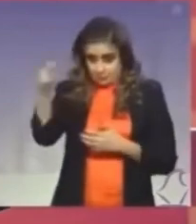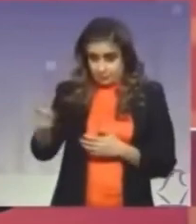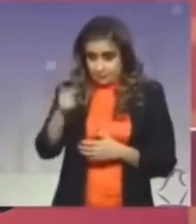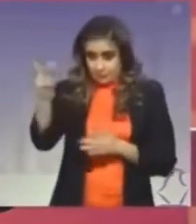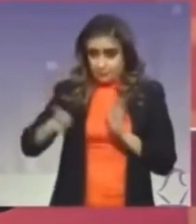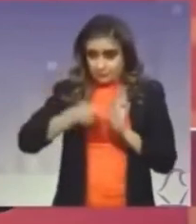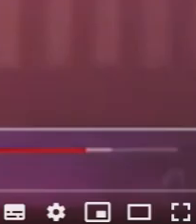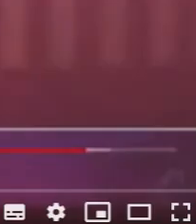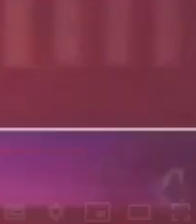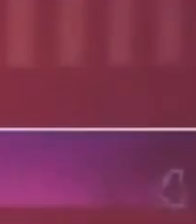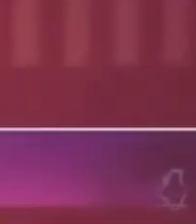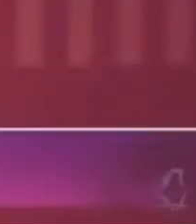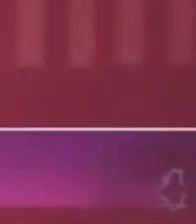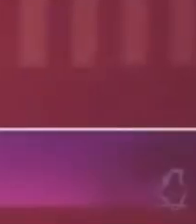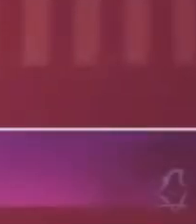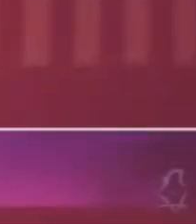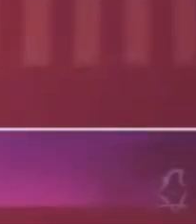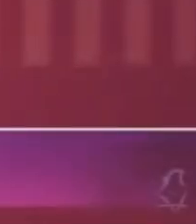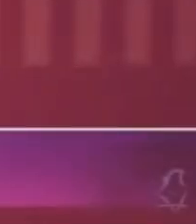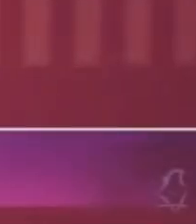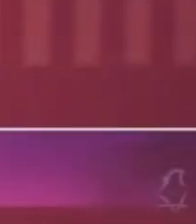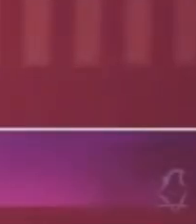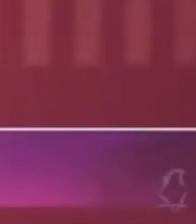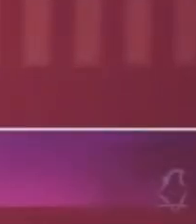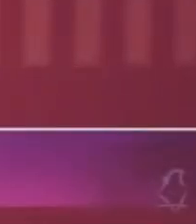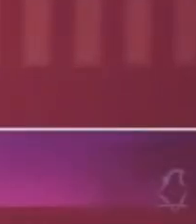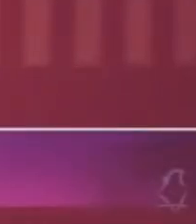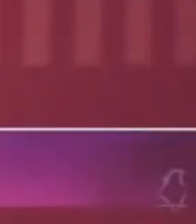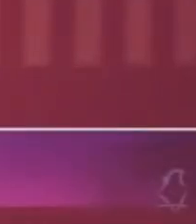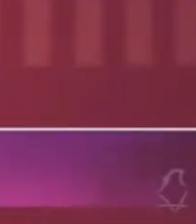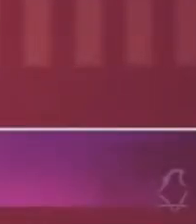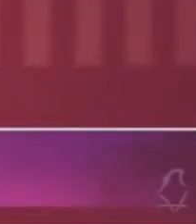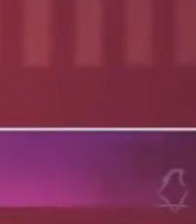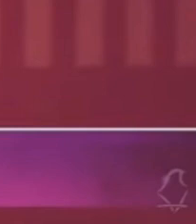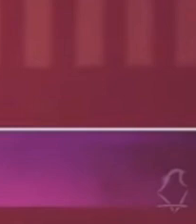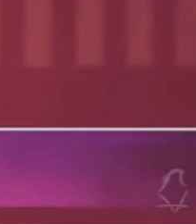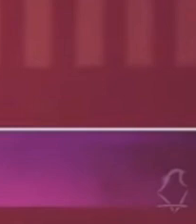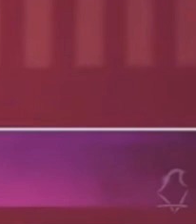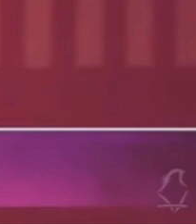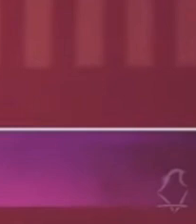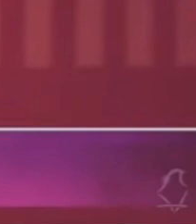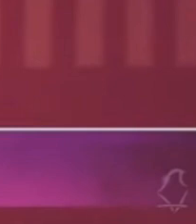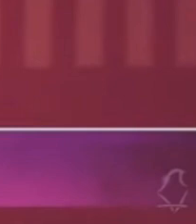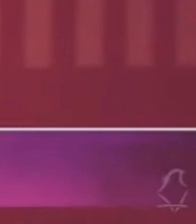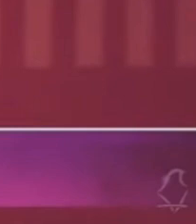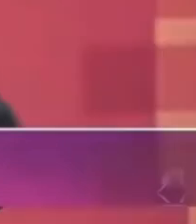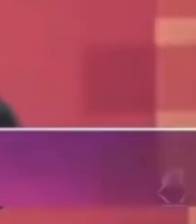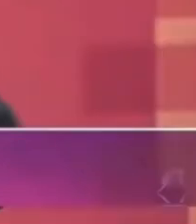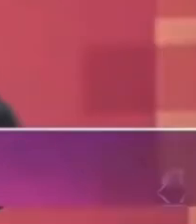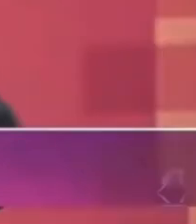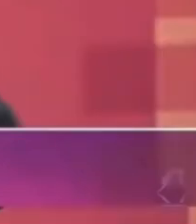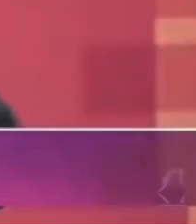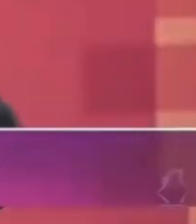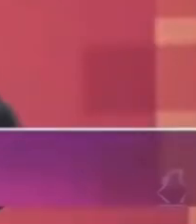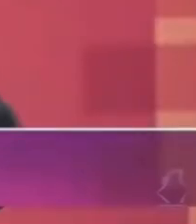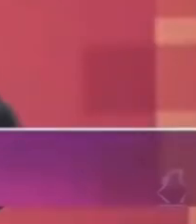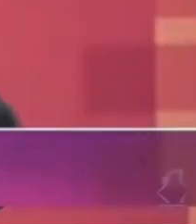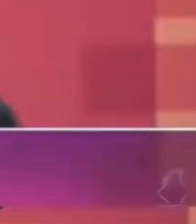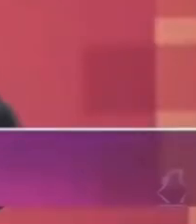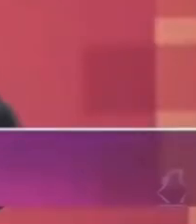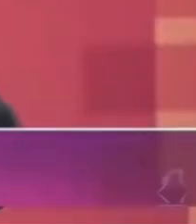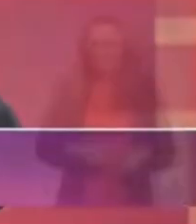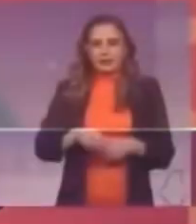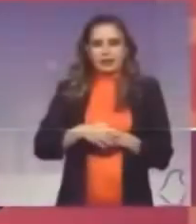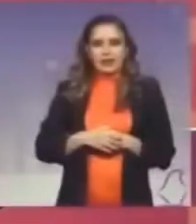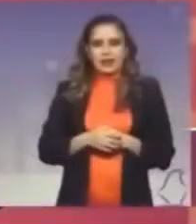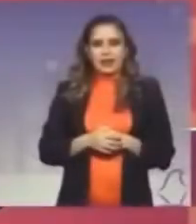¿Quiere que le repita la pregunta? Escuchemos en este momento el Tinieblas, candidato postulado por el partido Redes Sociales Progresistas. ¿Cómo piensa impulsar el respeto, la